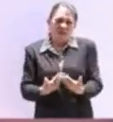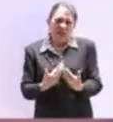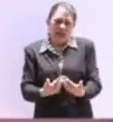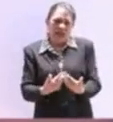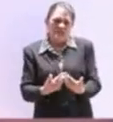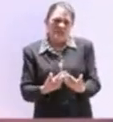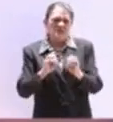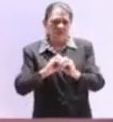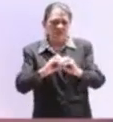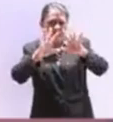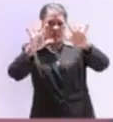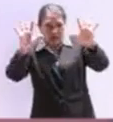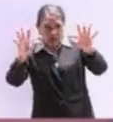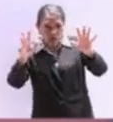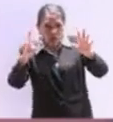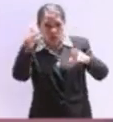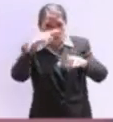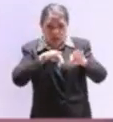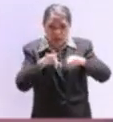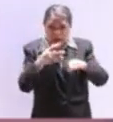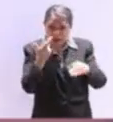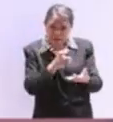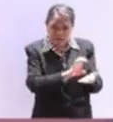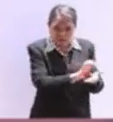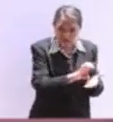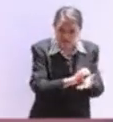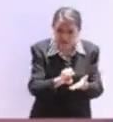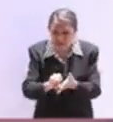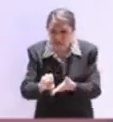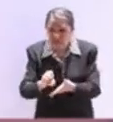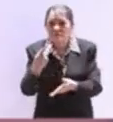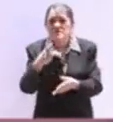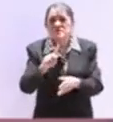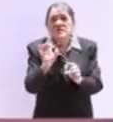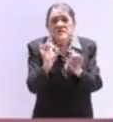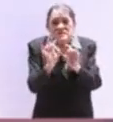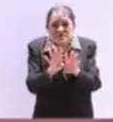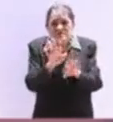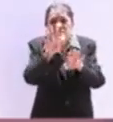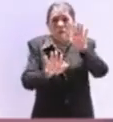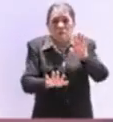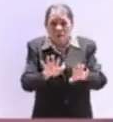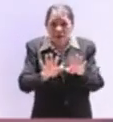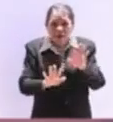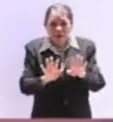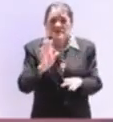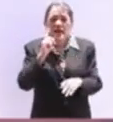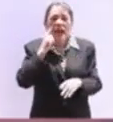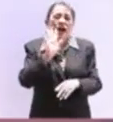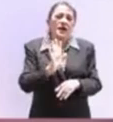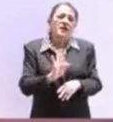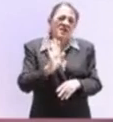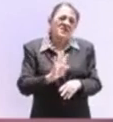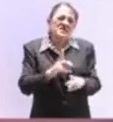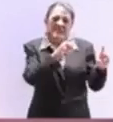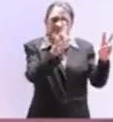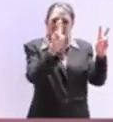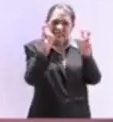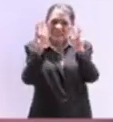recurso, pero seguir reproduciendo los mismos temas de atención sin ir al